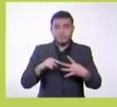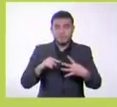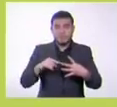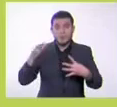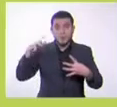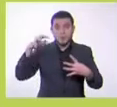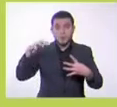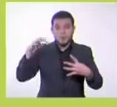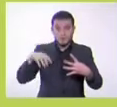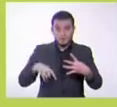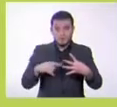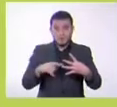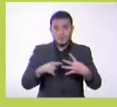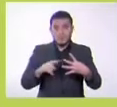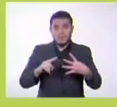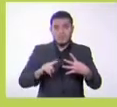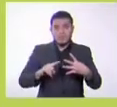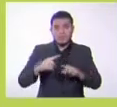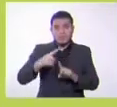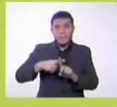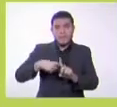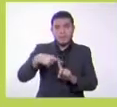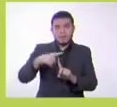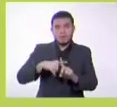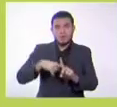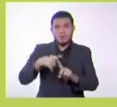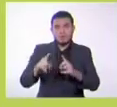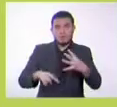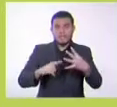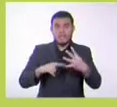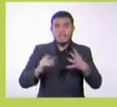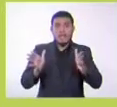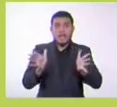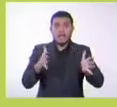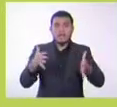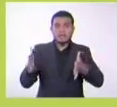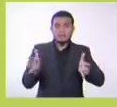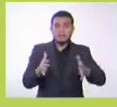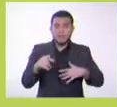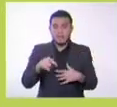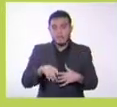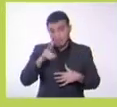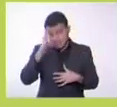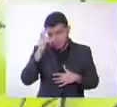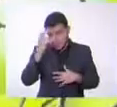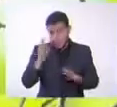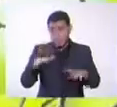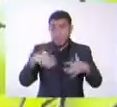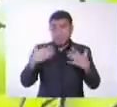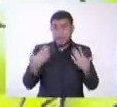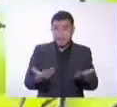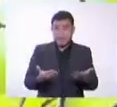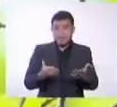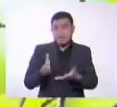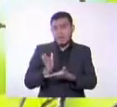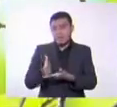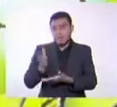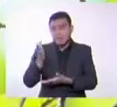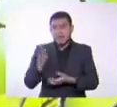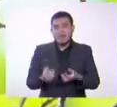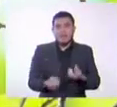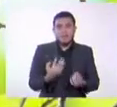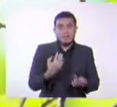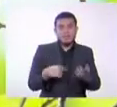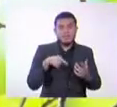precipitación, temperatura y aire. Esto quiere decir que las especies que viven en